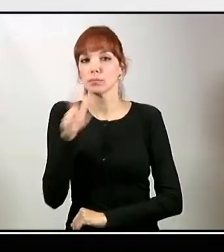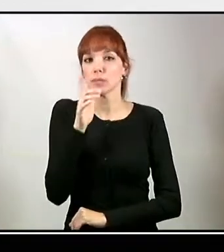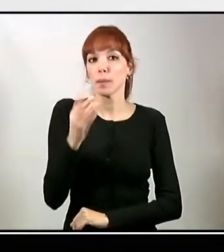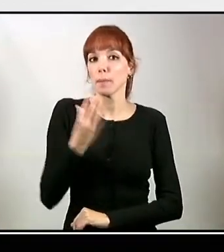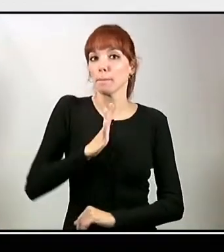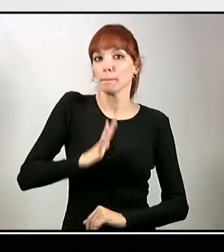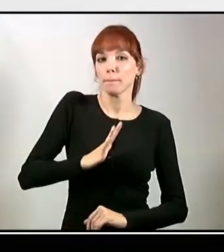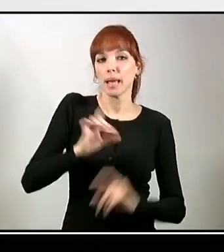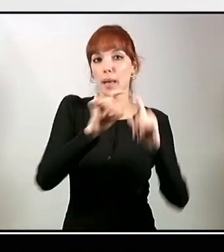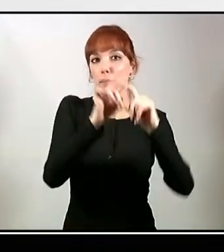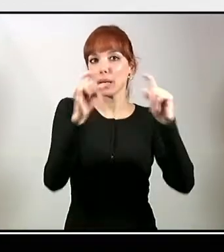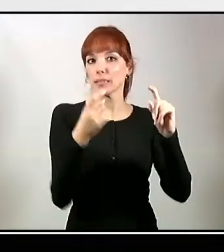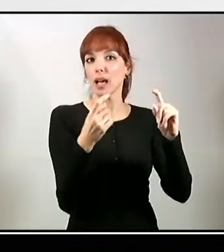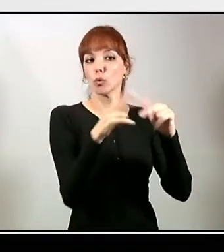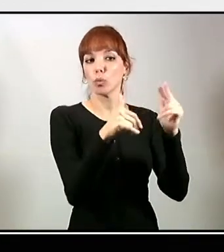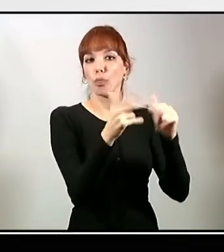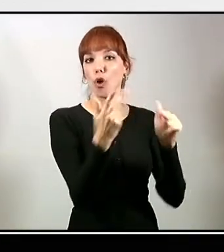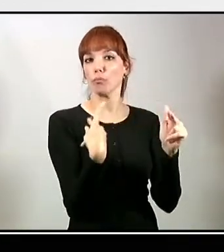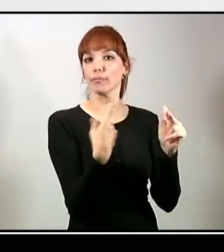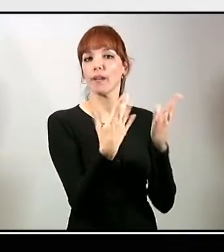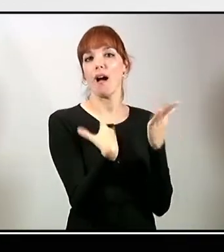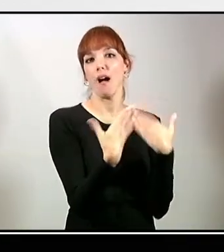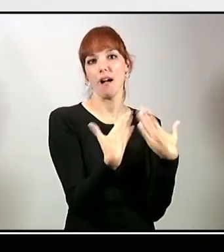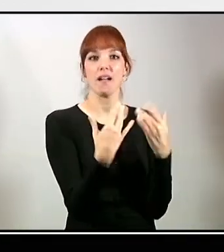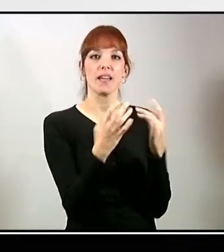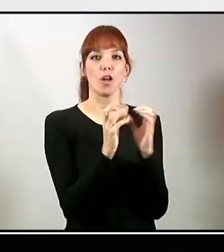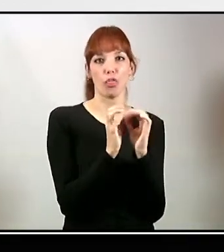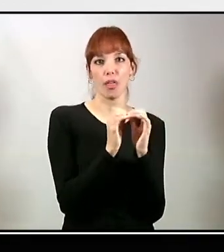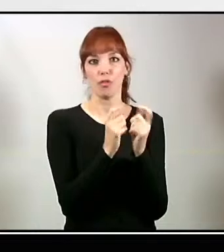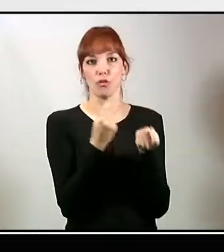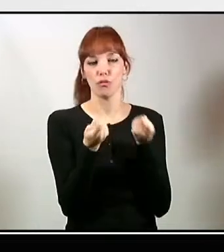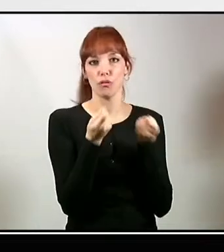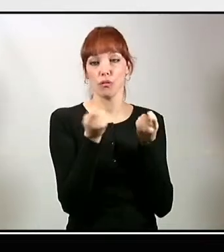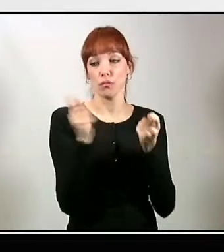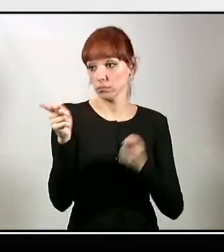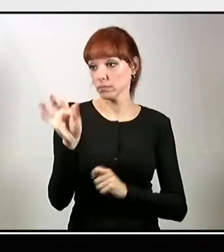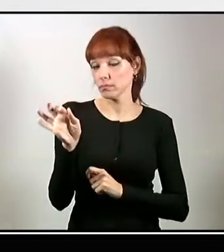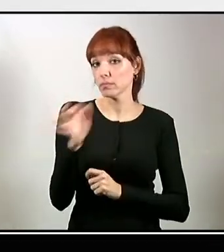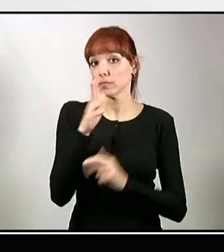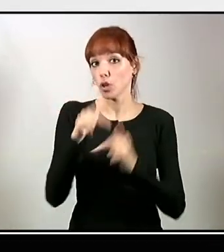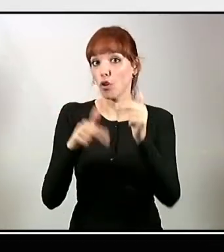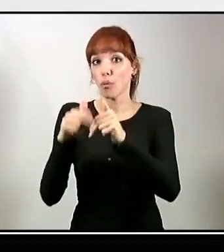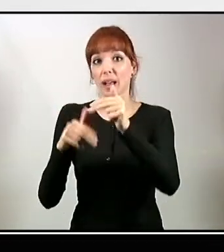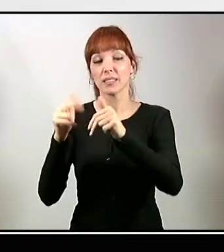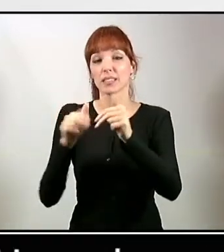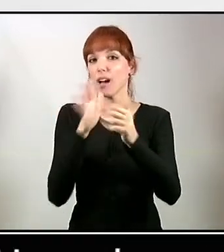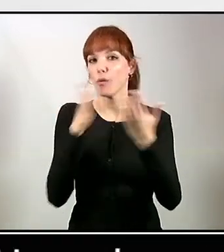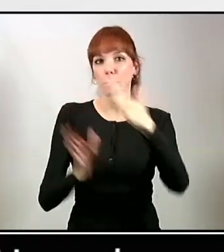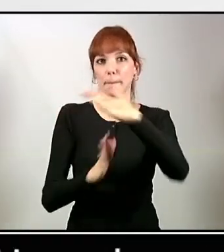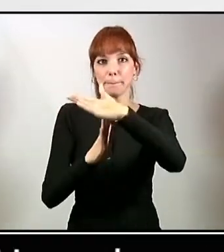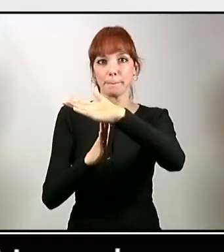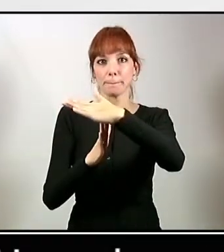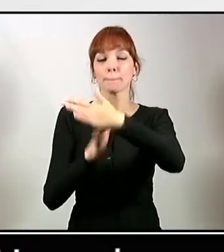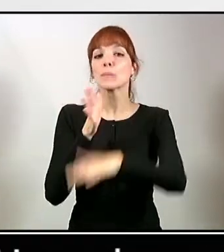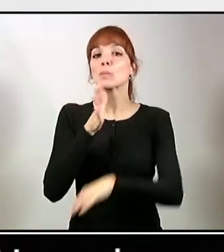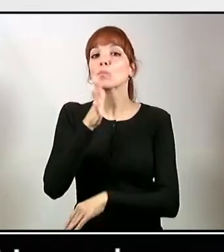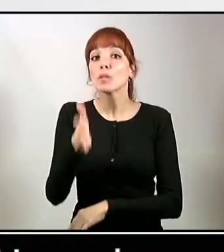propias empresas. Como bien dices, hay obras que en estos momentos están paralizadas debido a